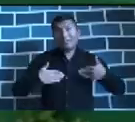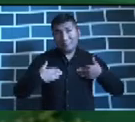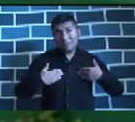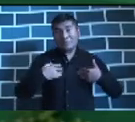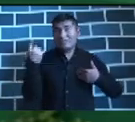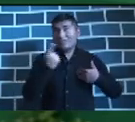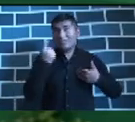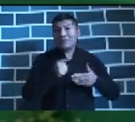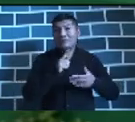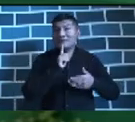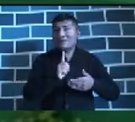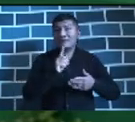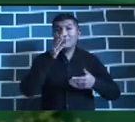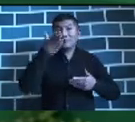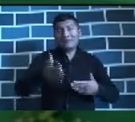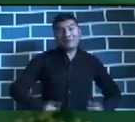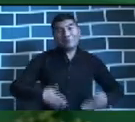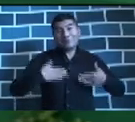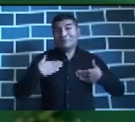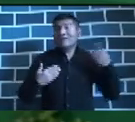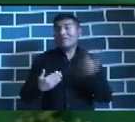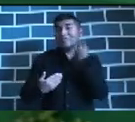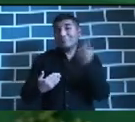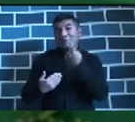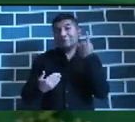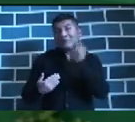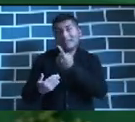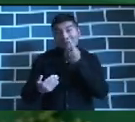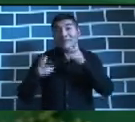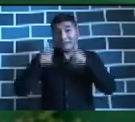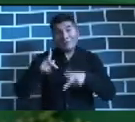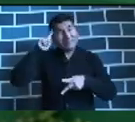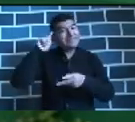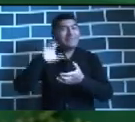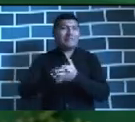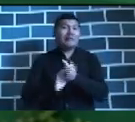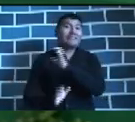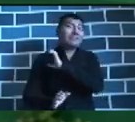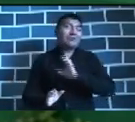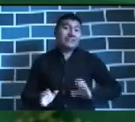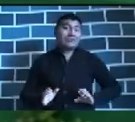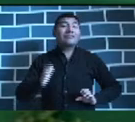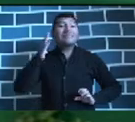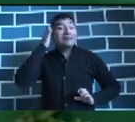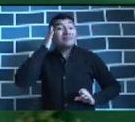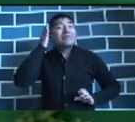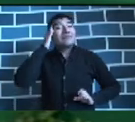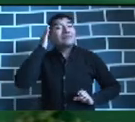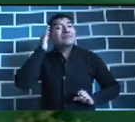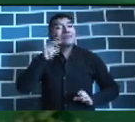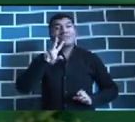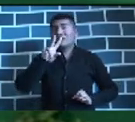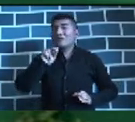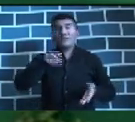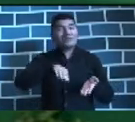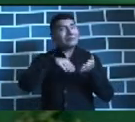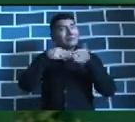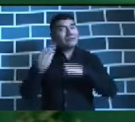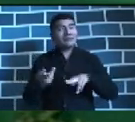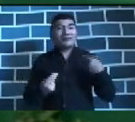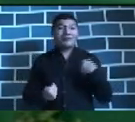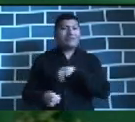estarás vivo para siempre porque los que creemos en cristo sabemos que no morimos